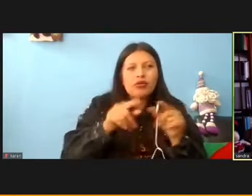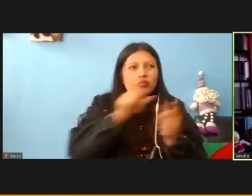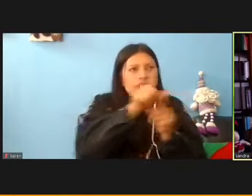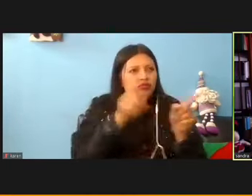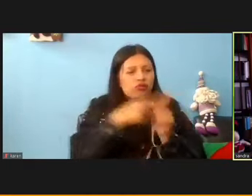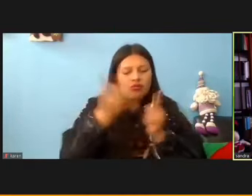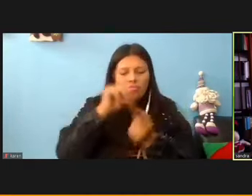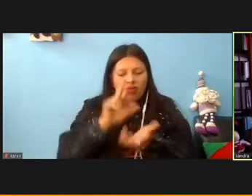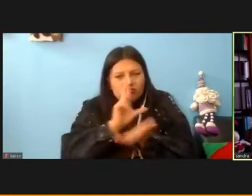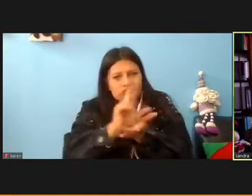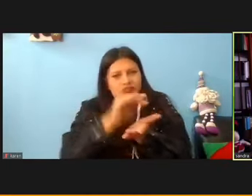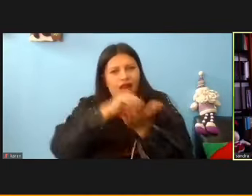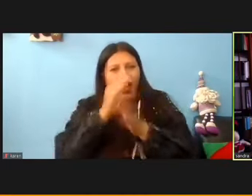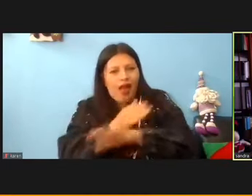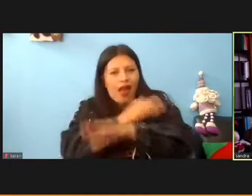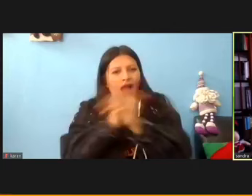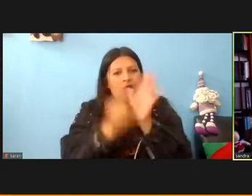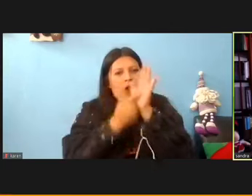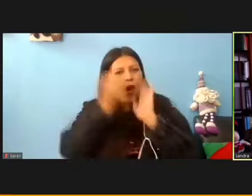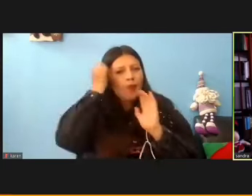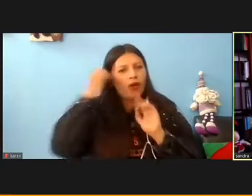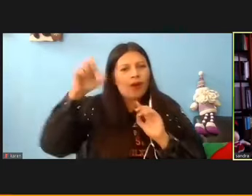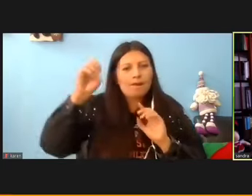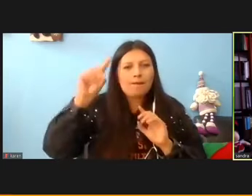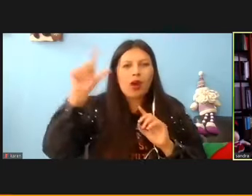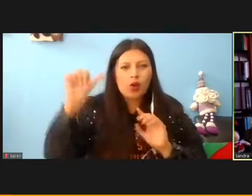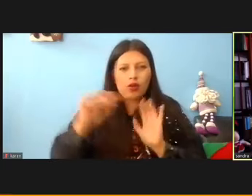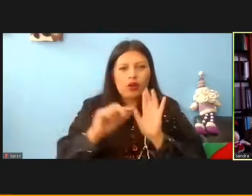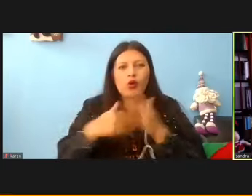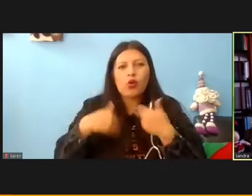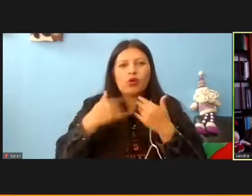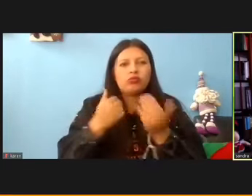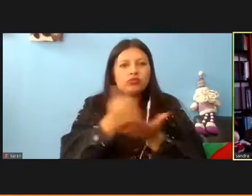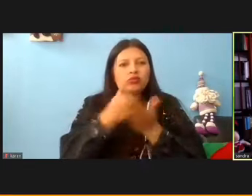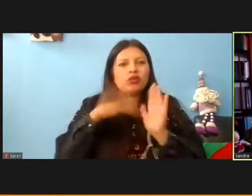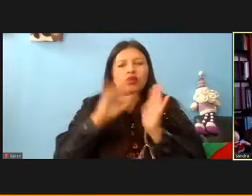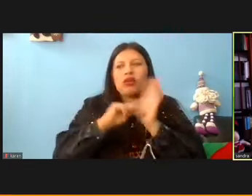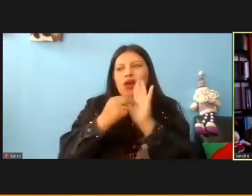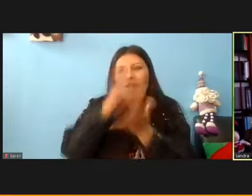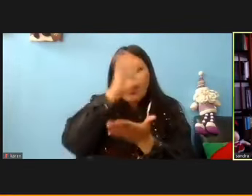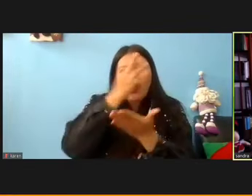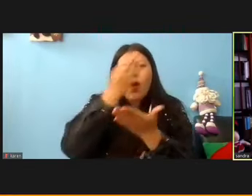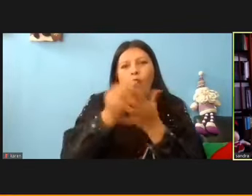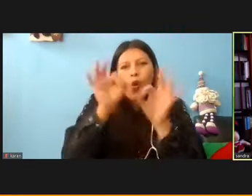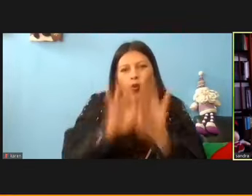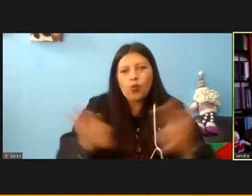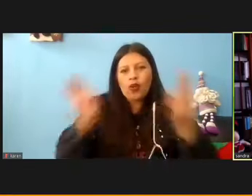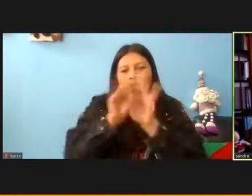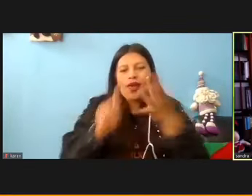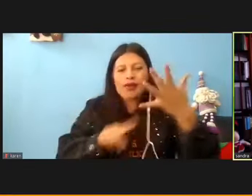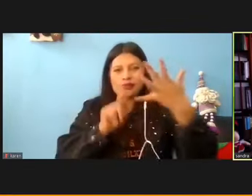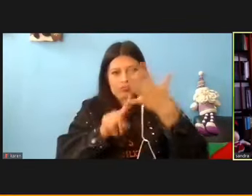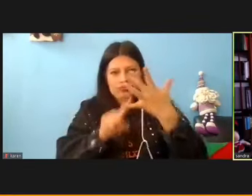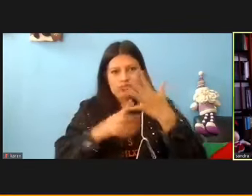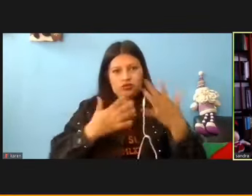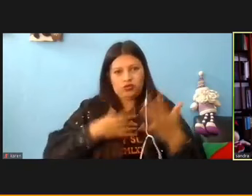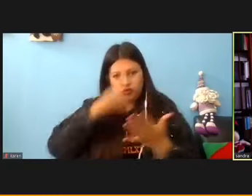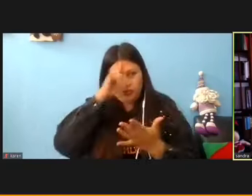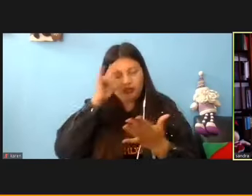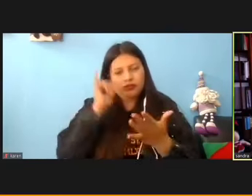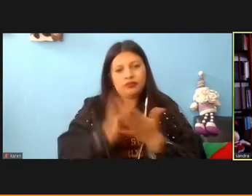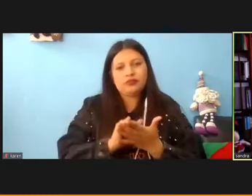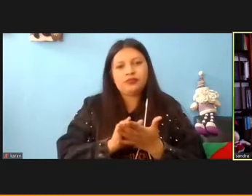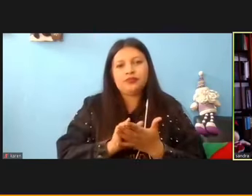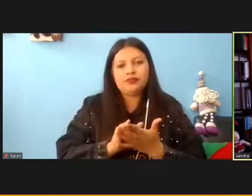que nos presentó la profesora Paola como una conclusión muy importante del eje 5. Entonces, yo creo que sin que